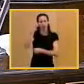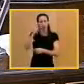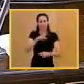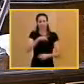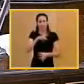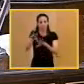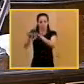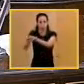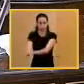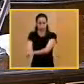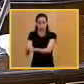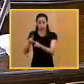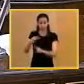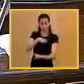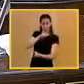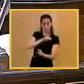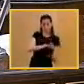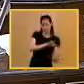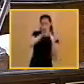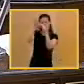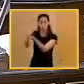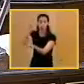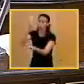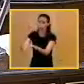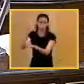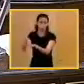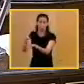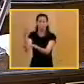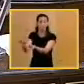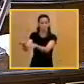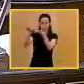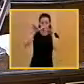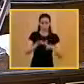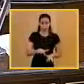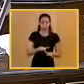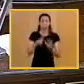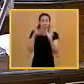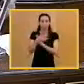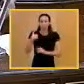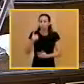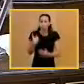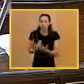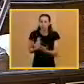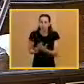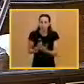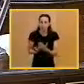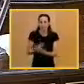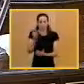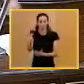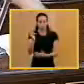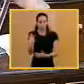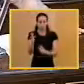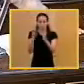Las tropas españolas nunca debieron enviarse y tienen que ser retiradas. Para garantizar una interposición ecuánime y positiva para